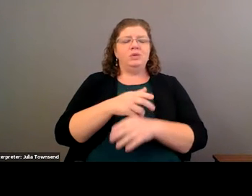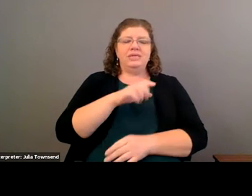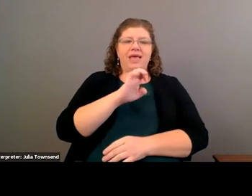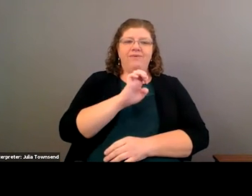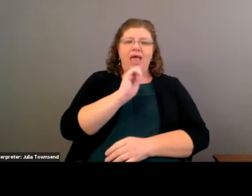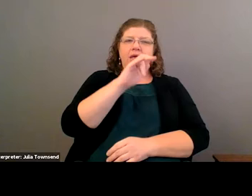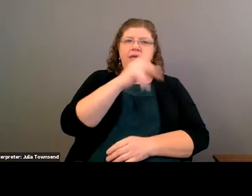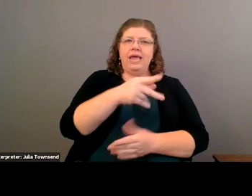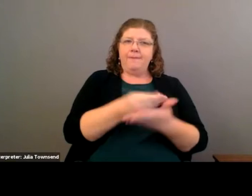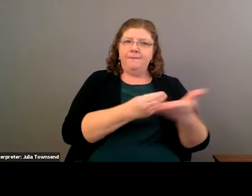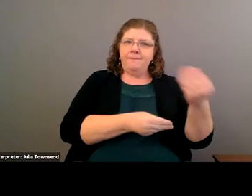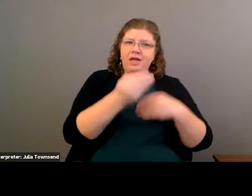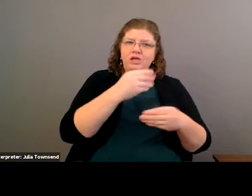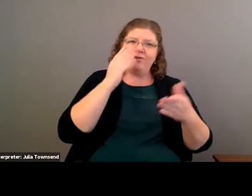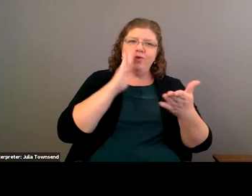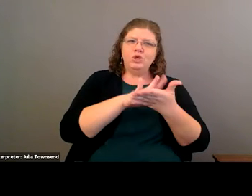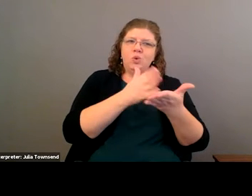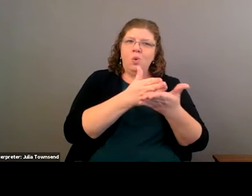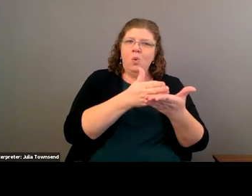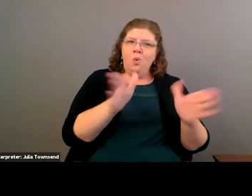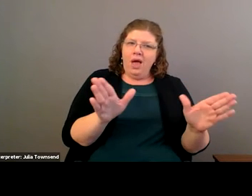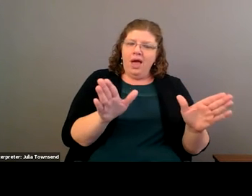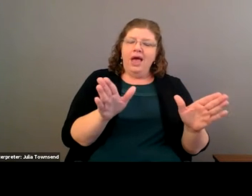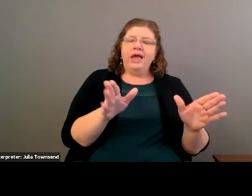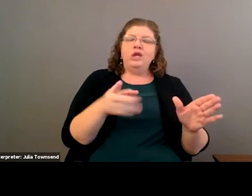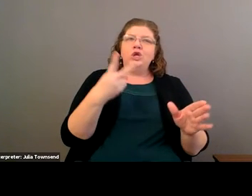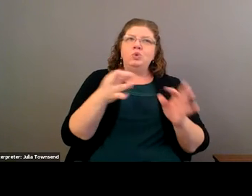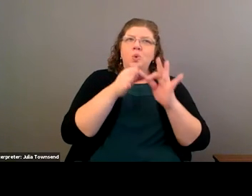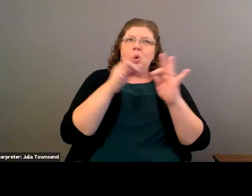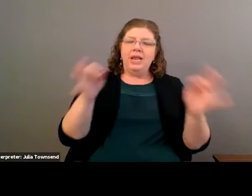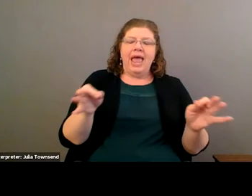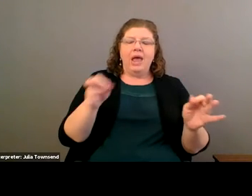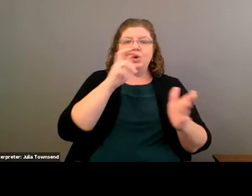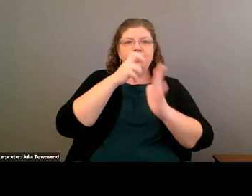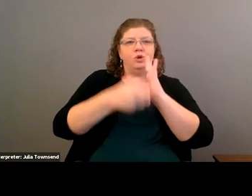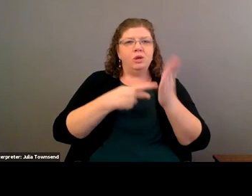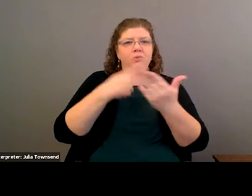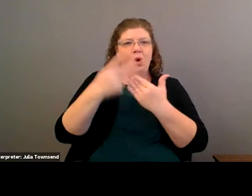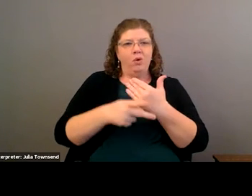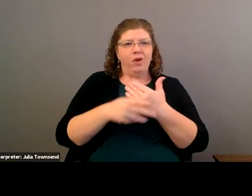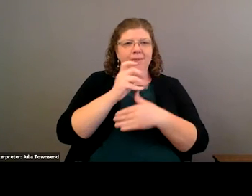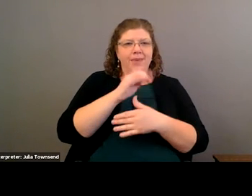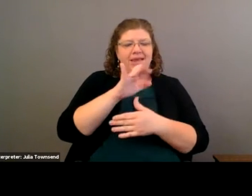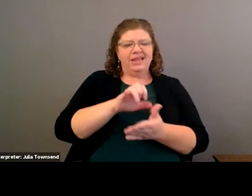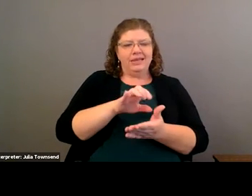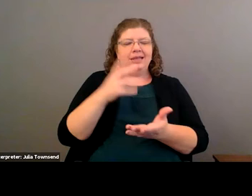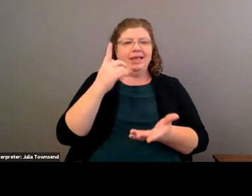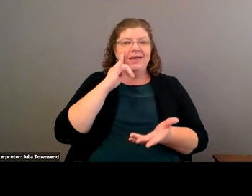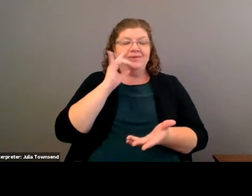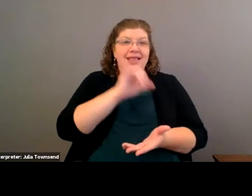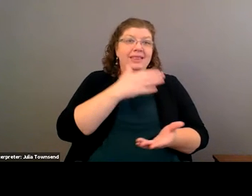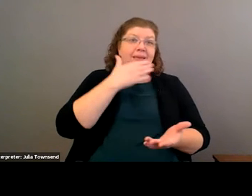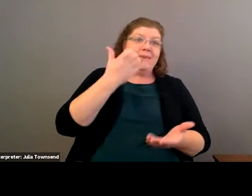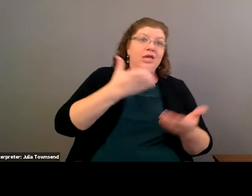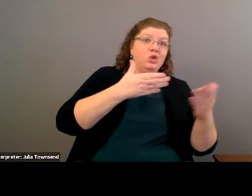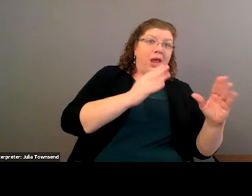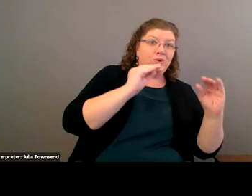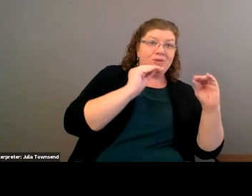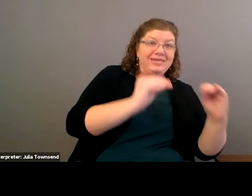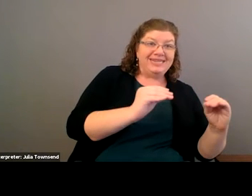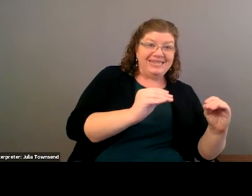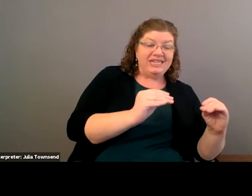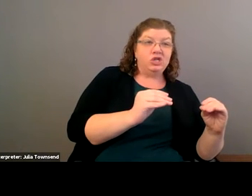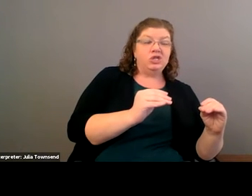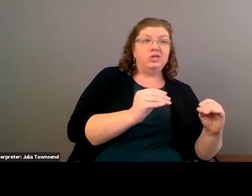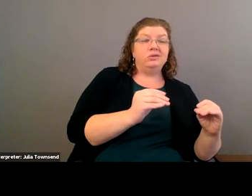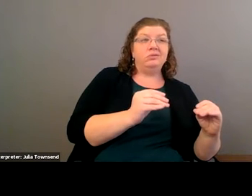Aparte de los fondos del LCAP para un programa de doble inmersión lingüística en McKinley, piensen o no